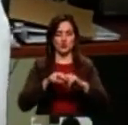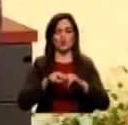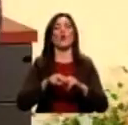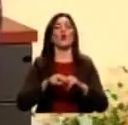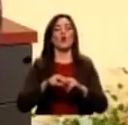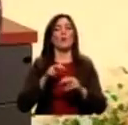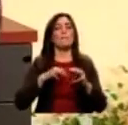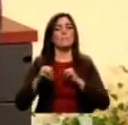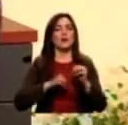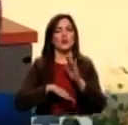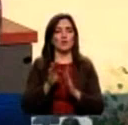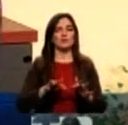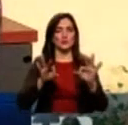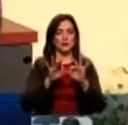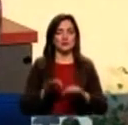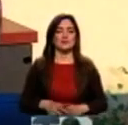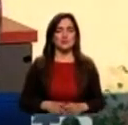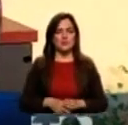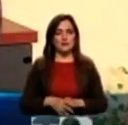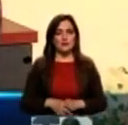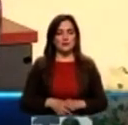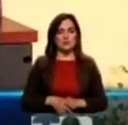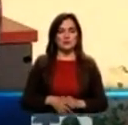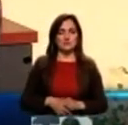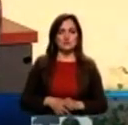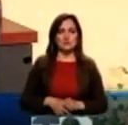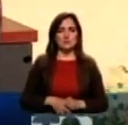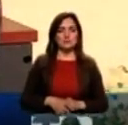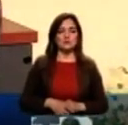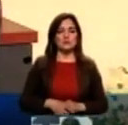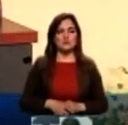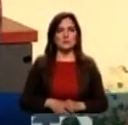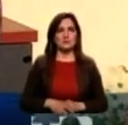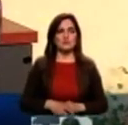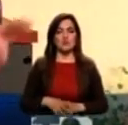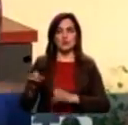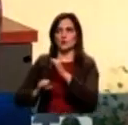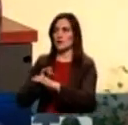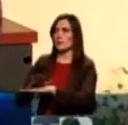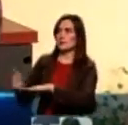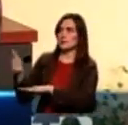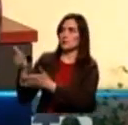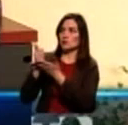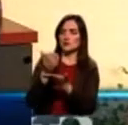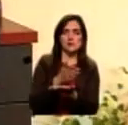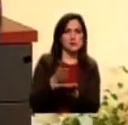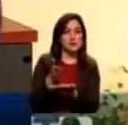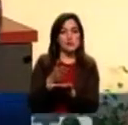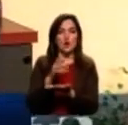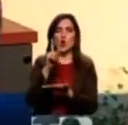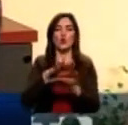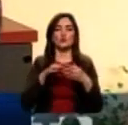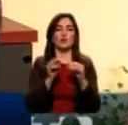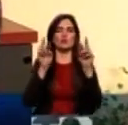ciudadanía que es absolutamente necesario a una a un arbitraje internacional si no poder resolver esta esta